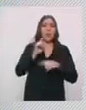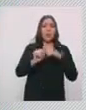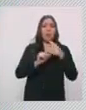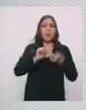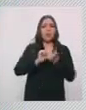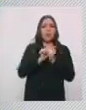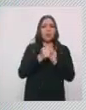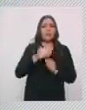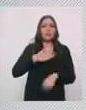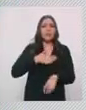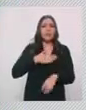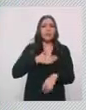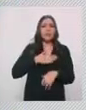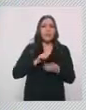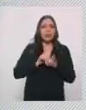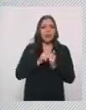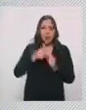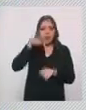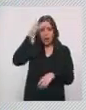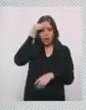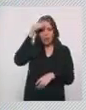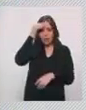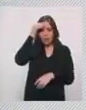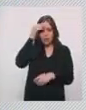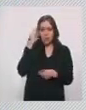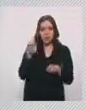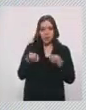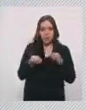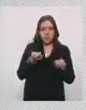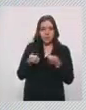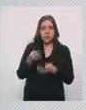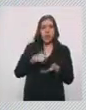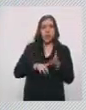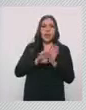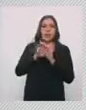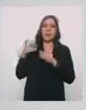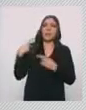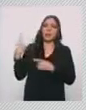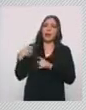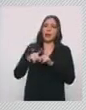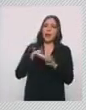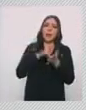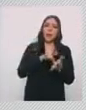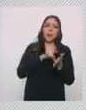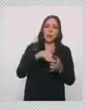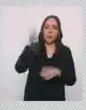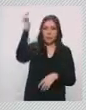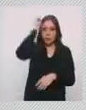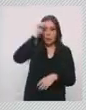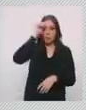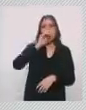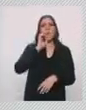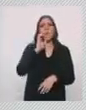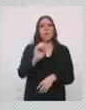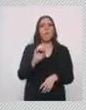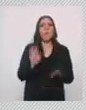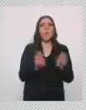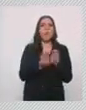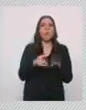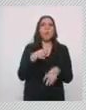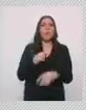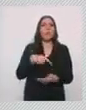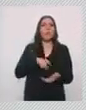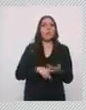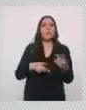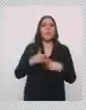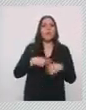hacer justamente de un acompañamiento terapéutico, de un programa como este, a toda la gente que nos está viendo en el programa en casa, de cómo me hago de más información